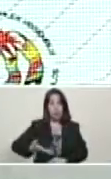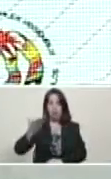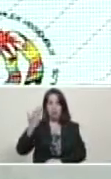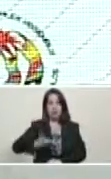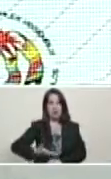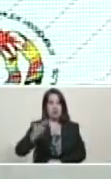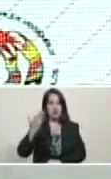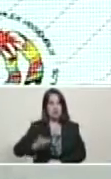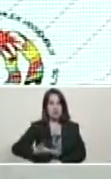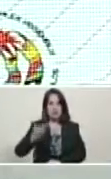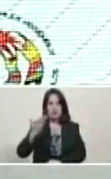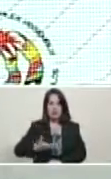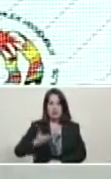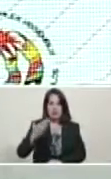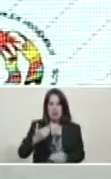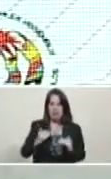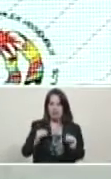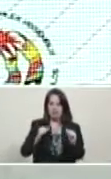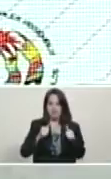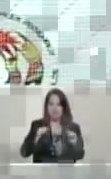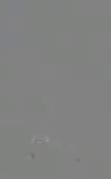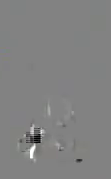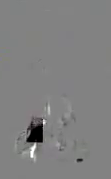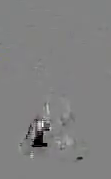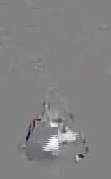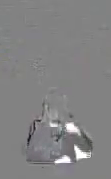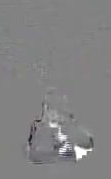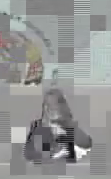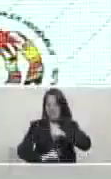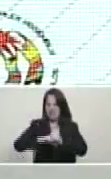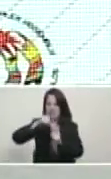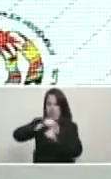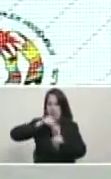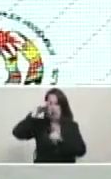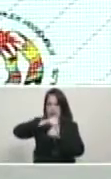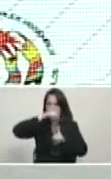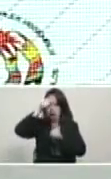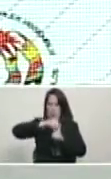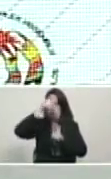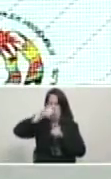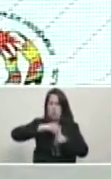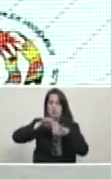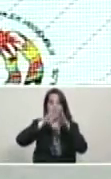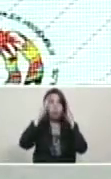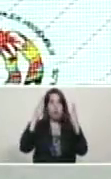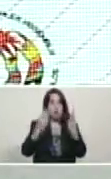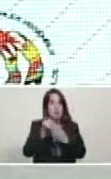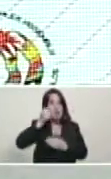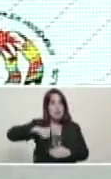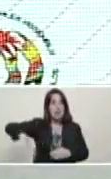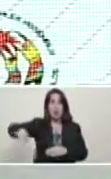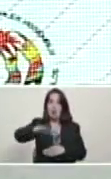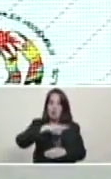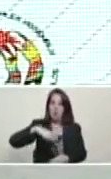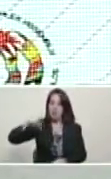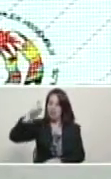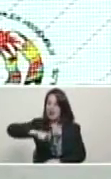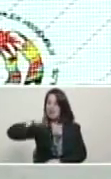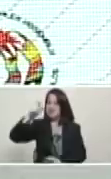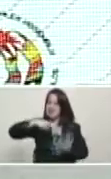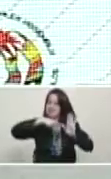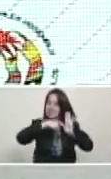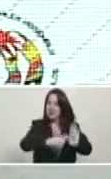para de ahí en adelante una forma de lucha mundial de los pueblos que hace falta que es necesaria